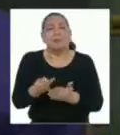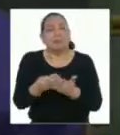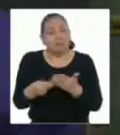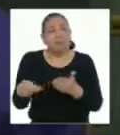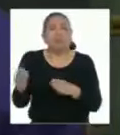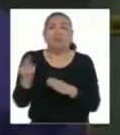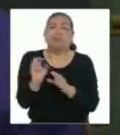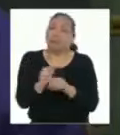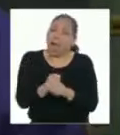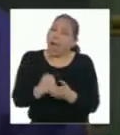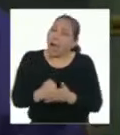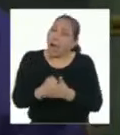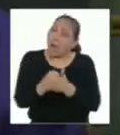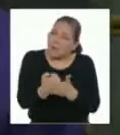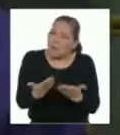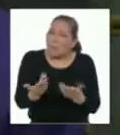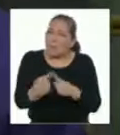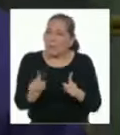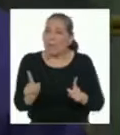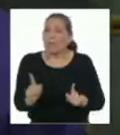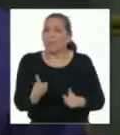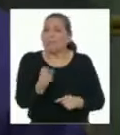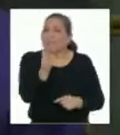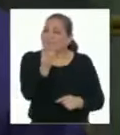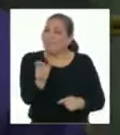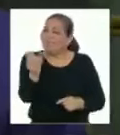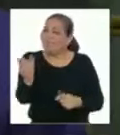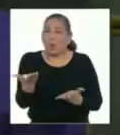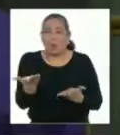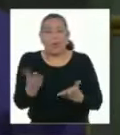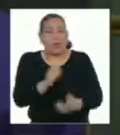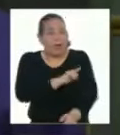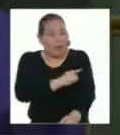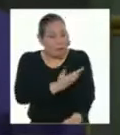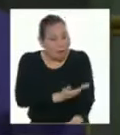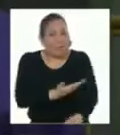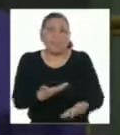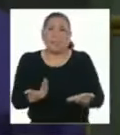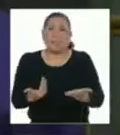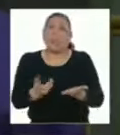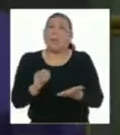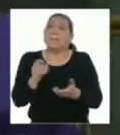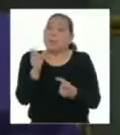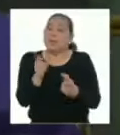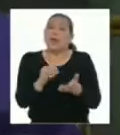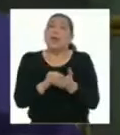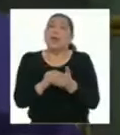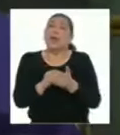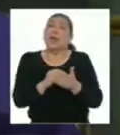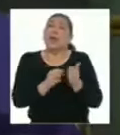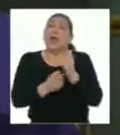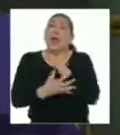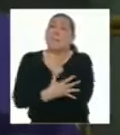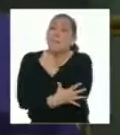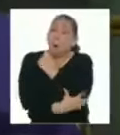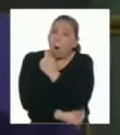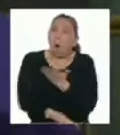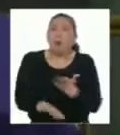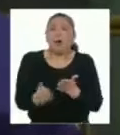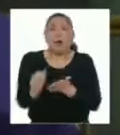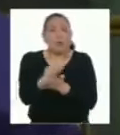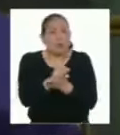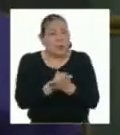resurrección, para que a través de todos los esfuerzos de los más pobres, solidarios,